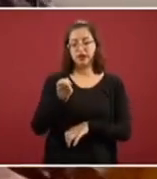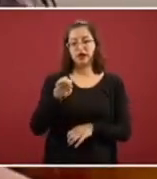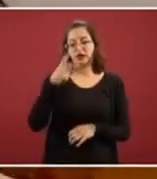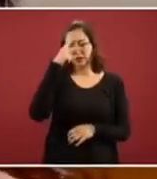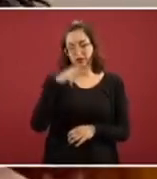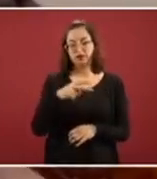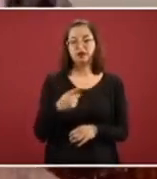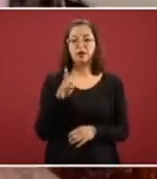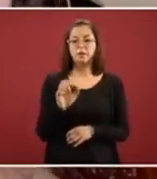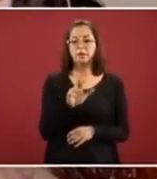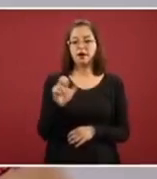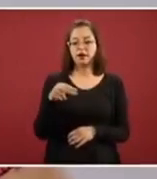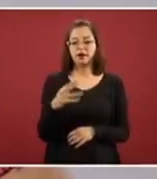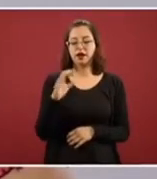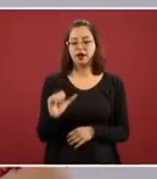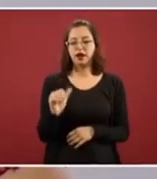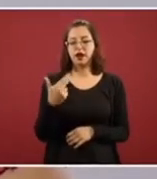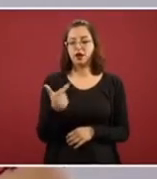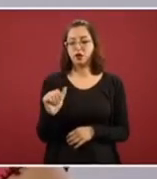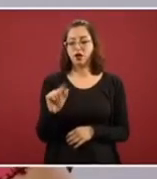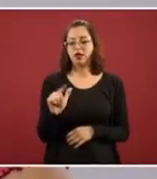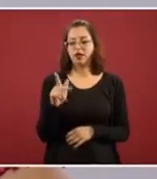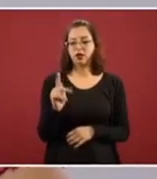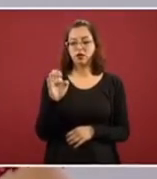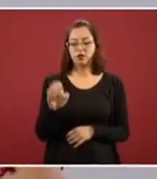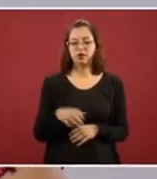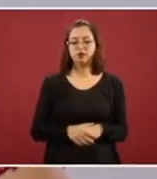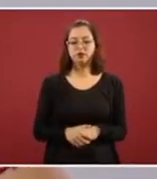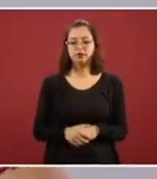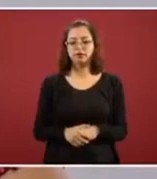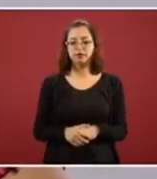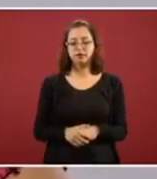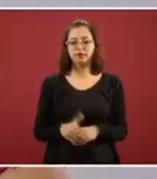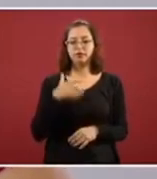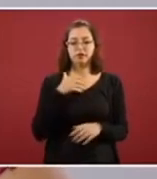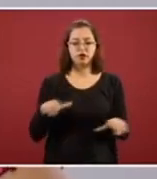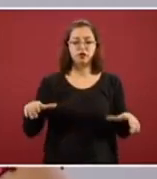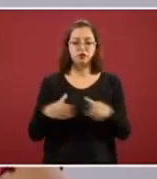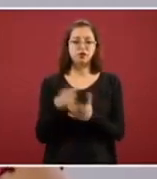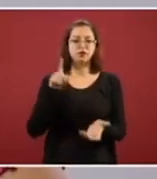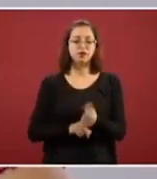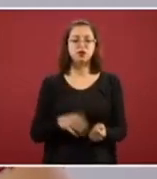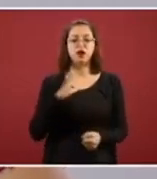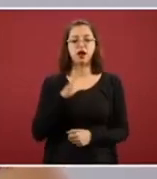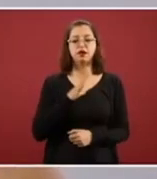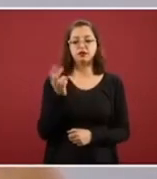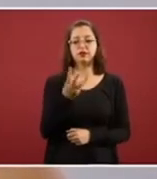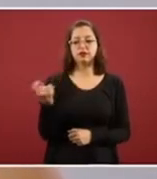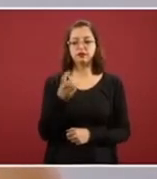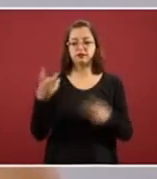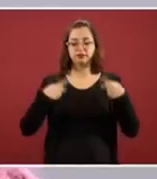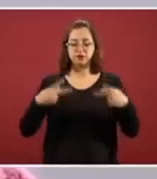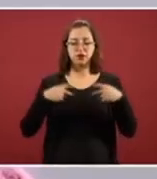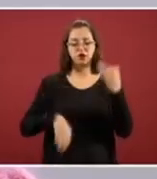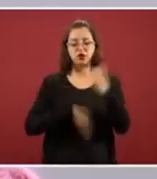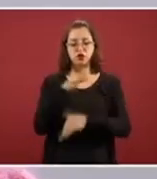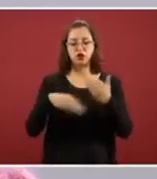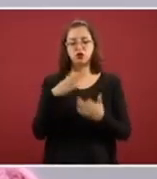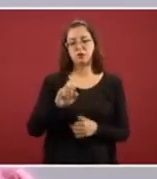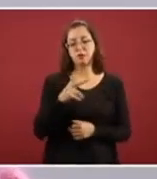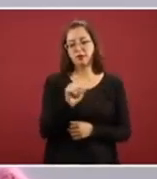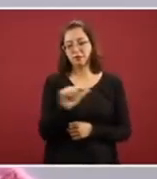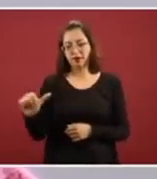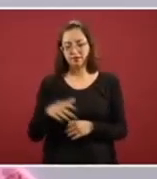comunidad se llama Barranca Guadalupe. En mi comunidad cuenta con 300 habitantes y todos son mepas. Cuando yo tenía